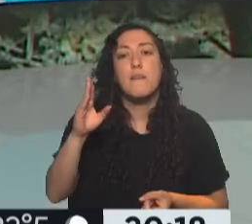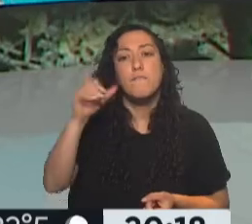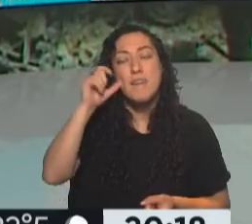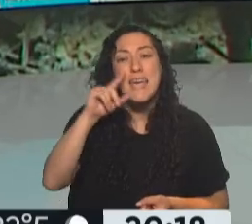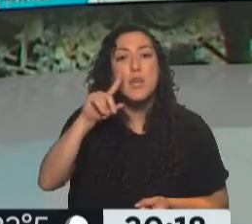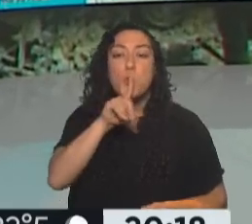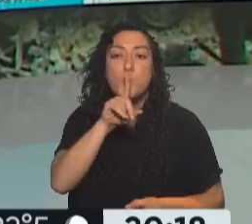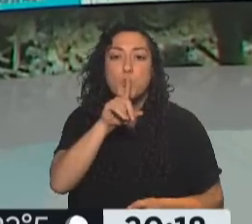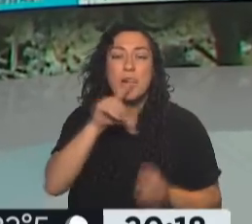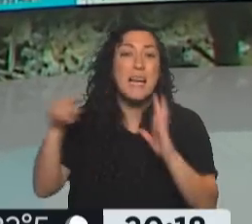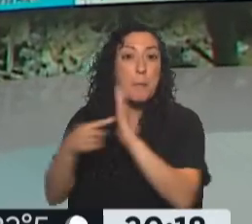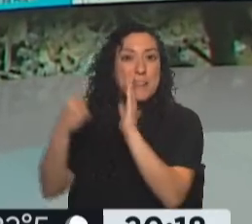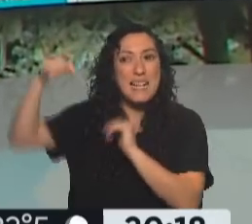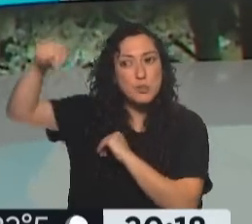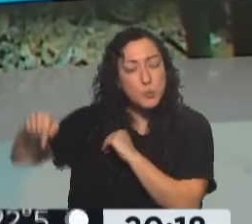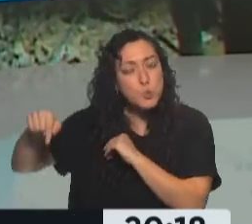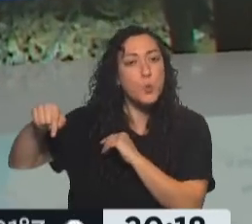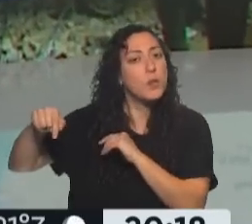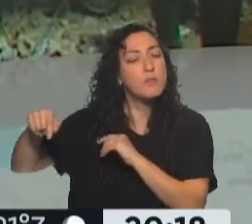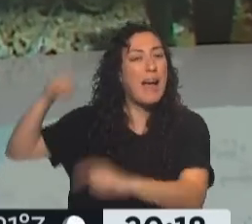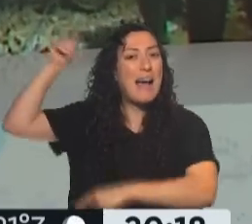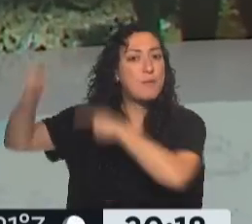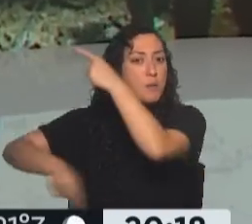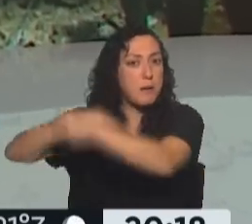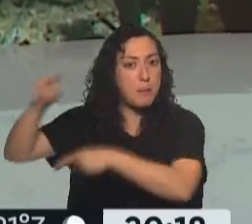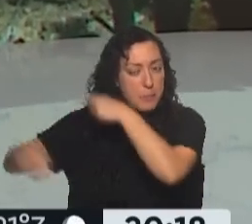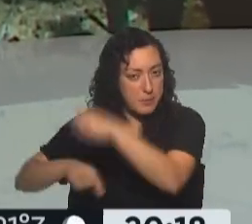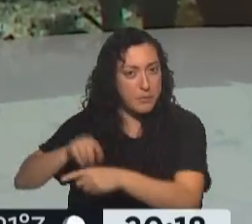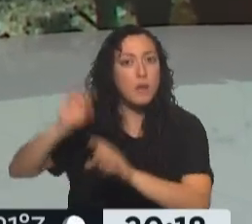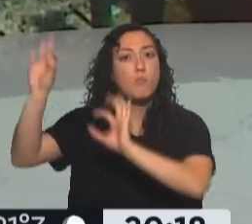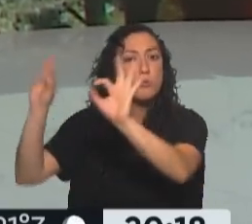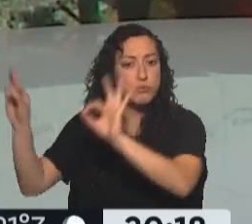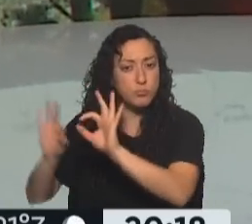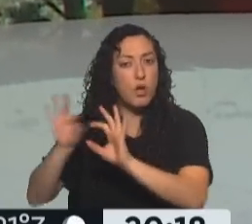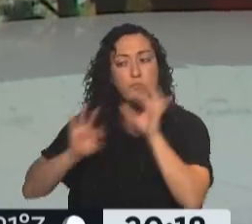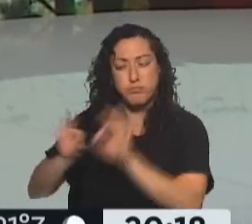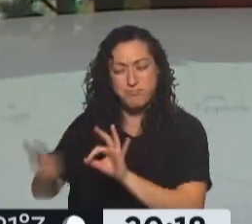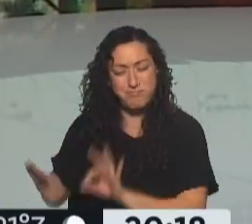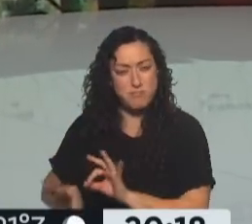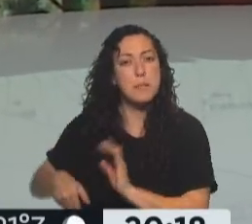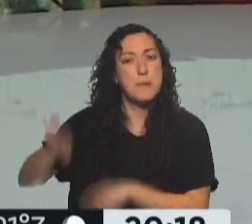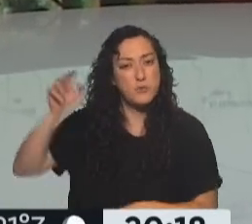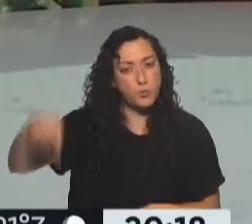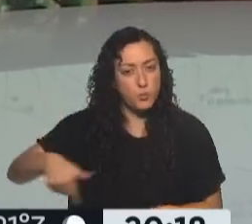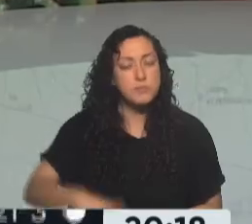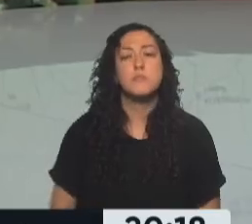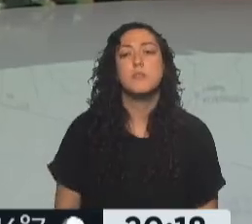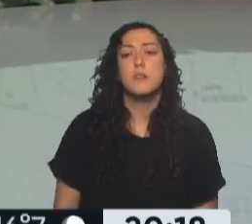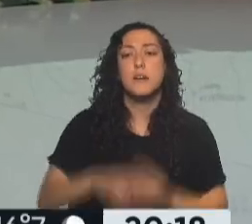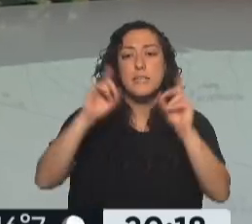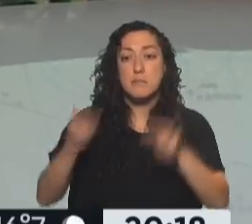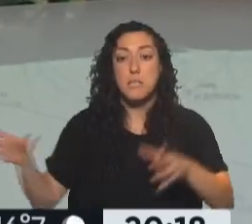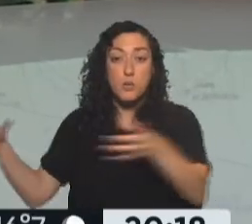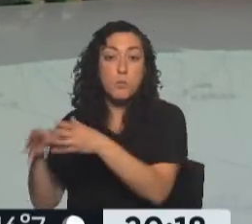capital libanesa, entre otras regiones, al margen de lo que ya se venía dando en el sur. Además, también desde el